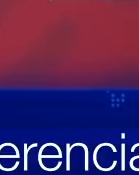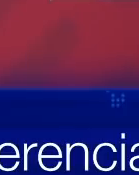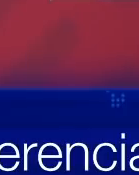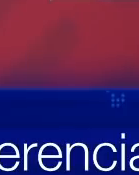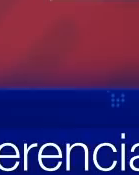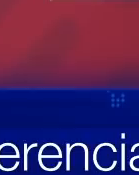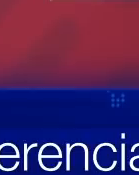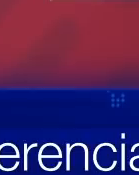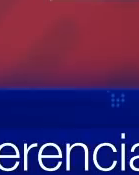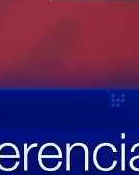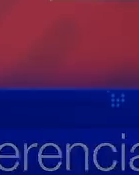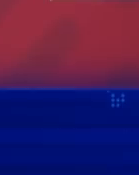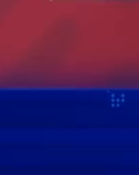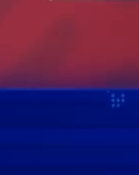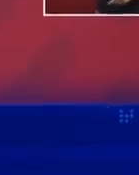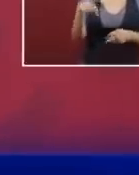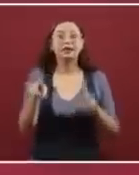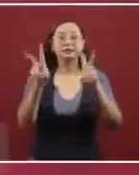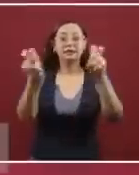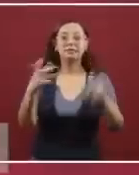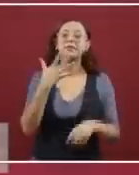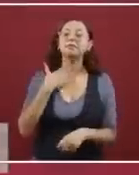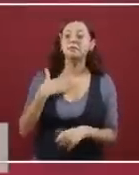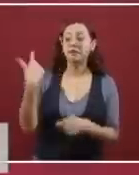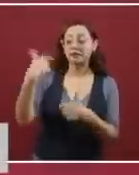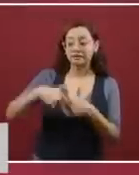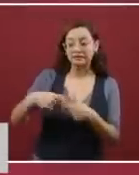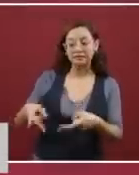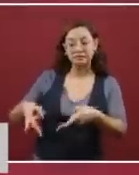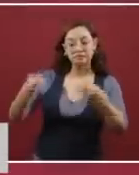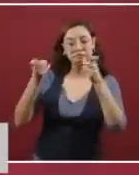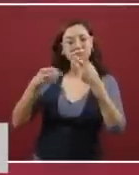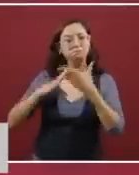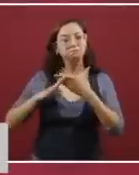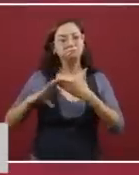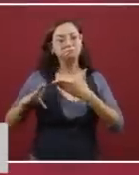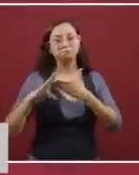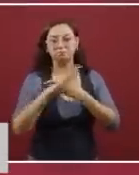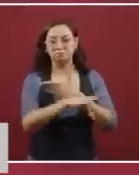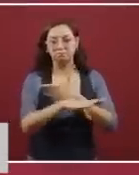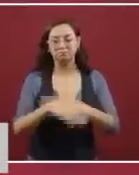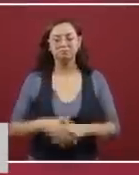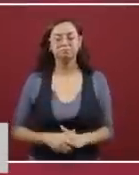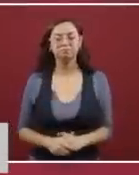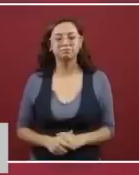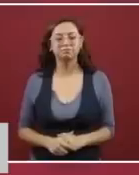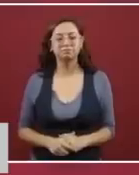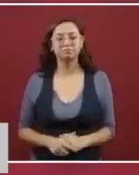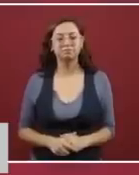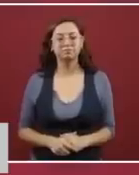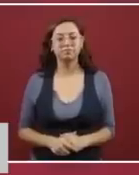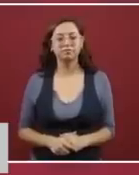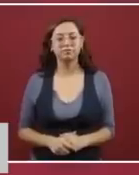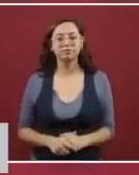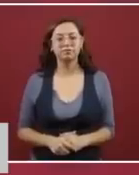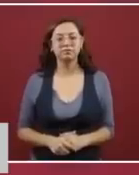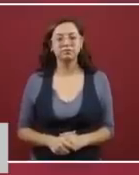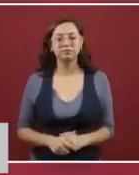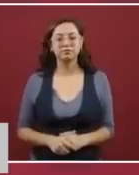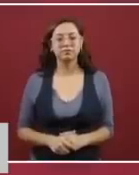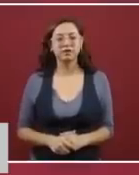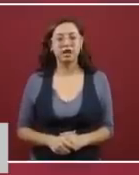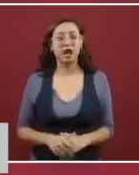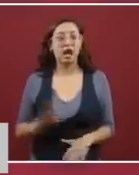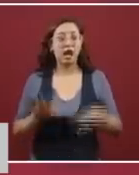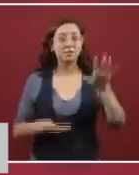acabar con el huachicol. El día de hoy el presidente informa sobre el resultado del plan de combate contra el huachicol. Inició